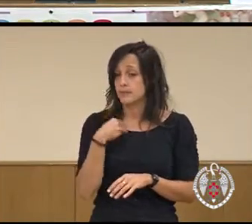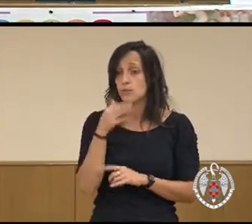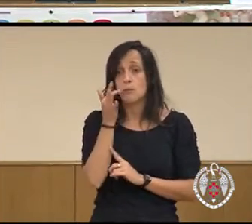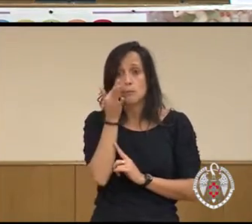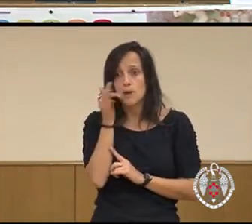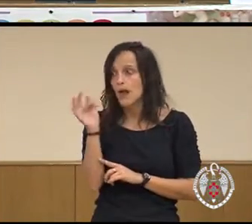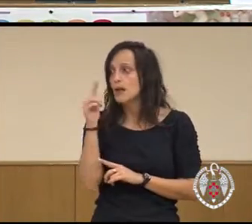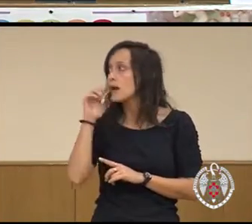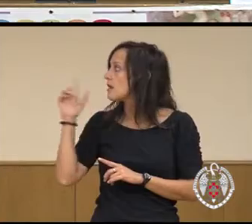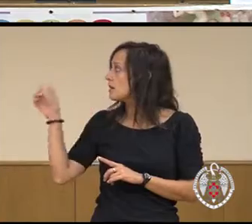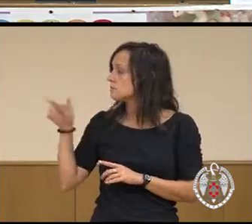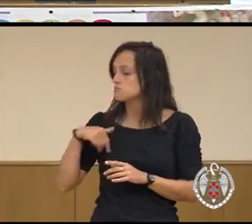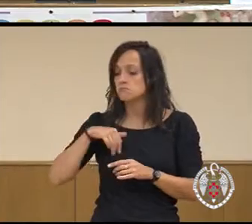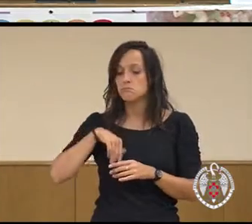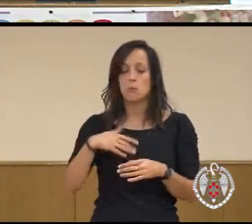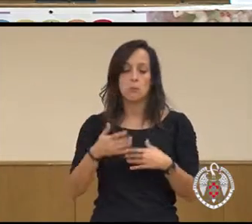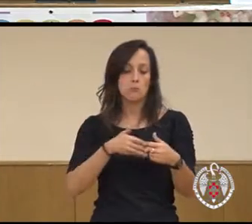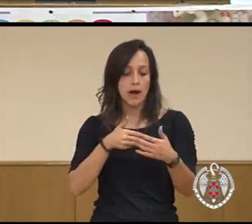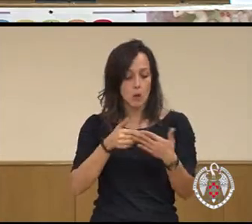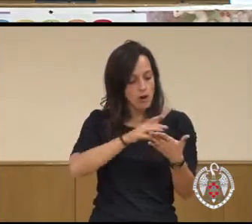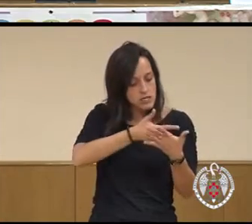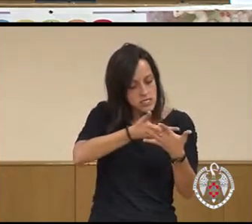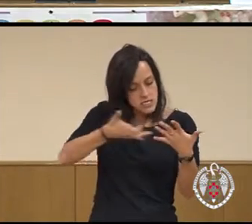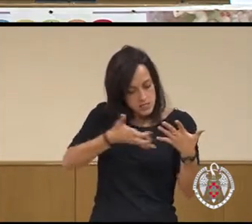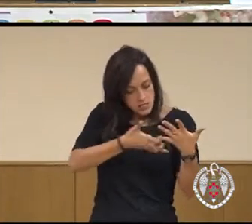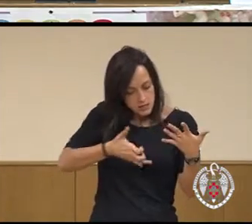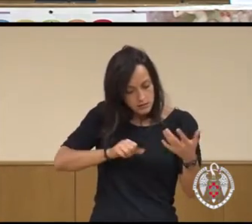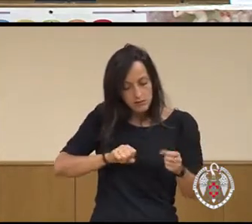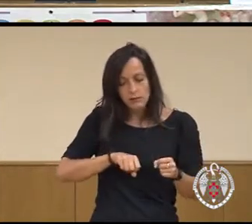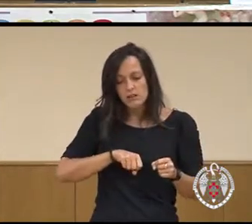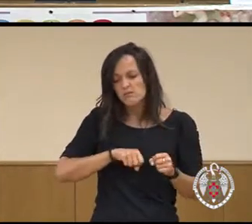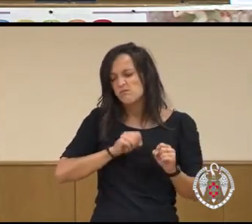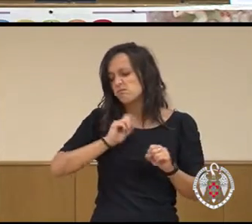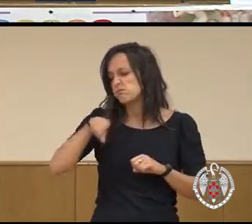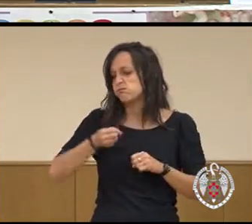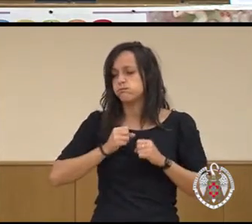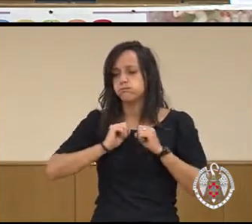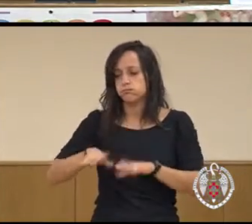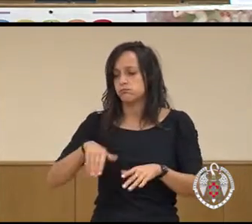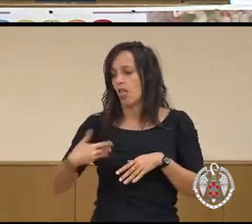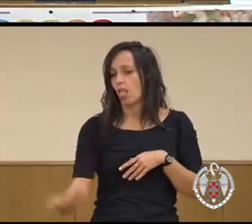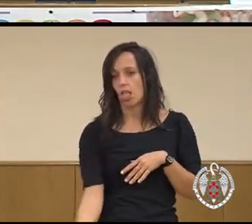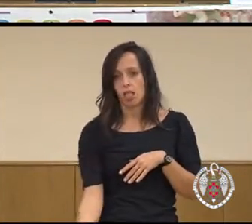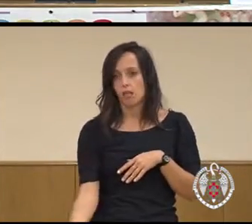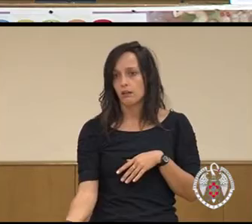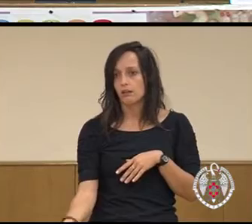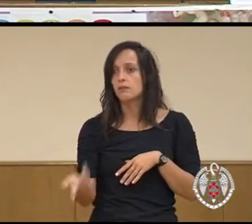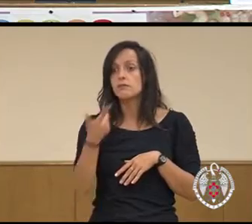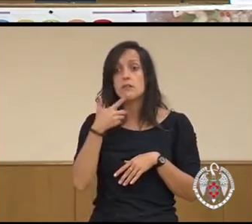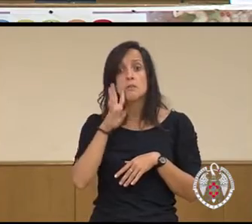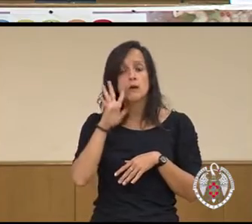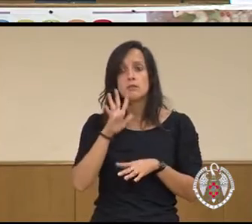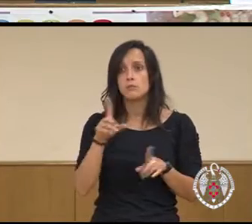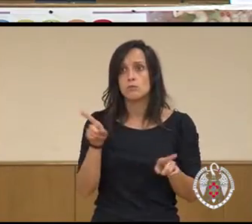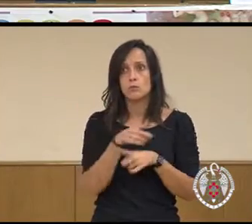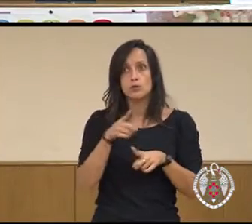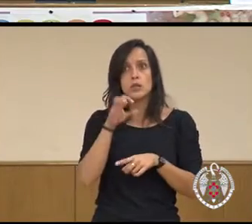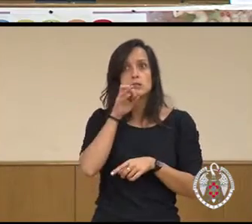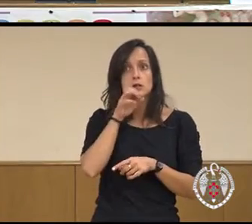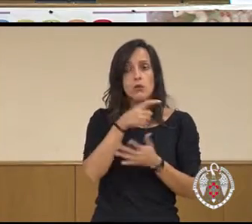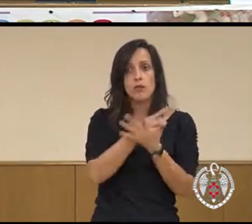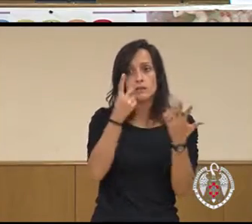cierto desdén por todas las tareas manuales, esto también sucede en la música. Y la música de este siglo, del siglo XVI y XVII,